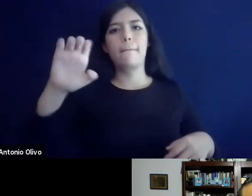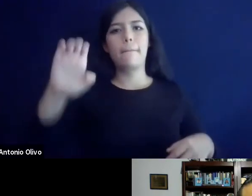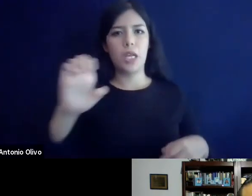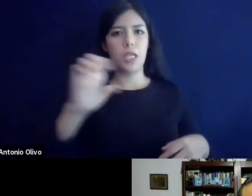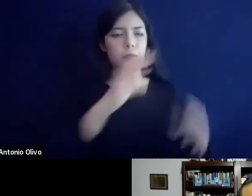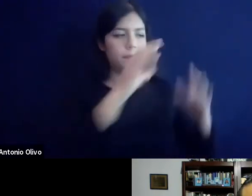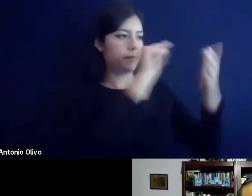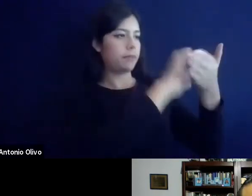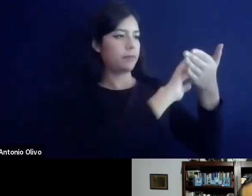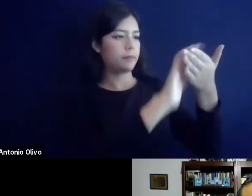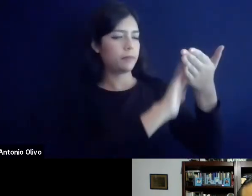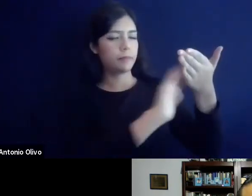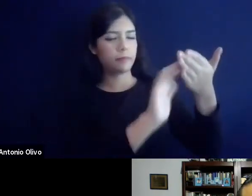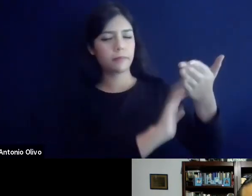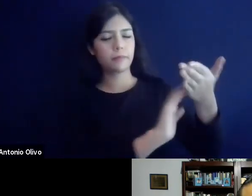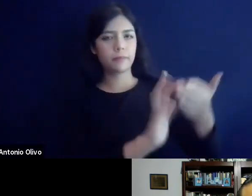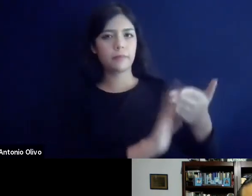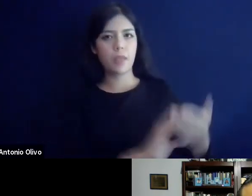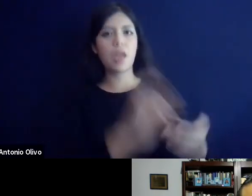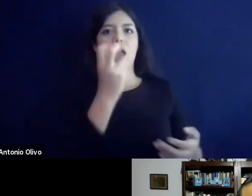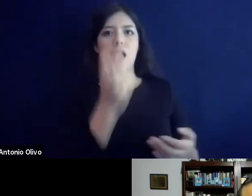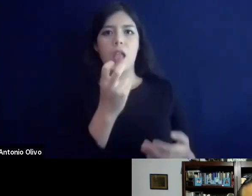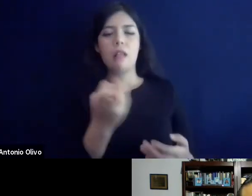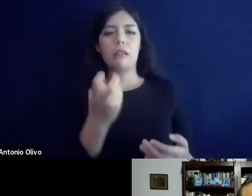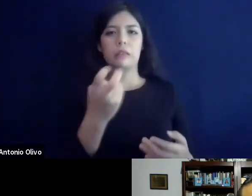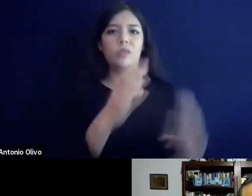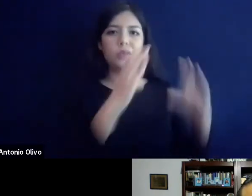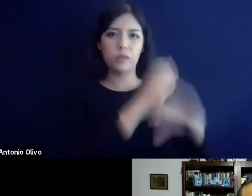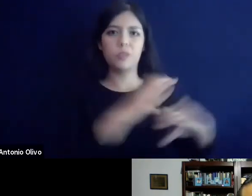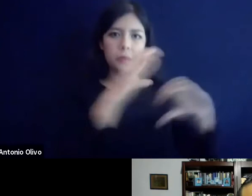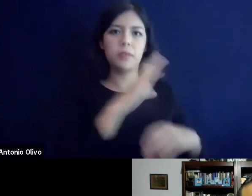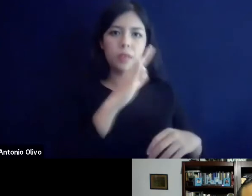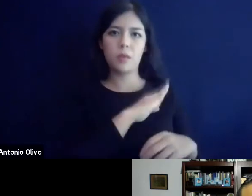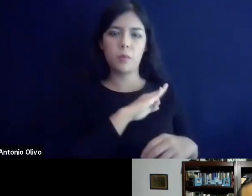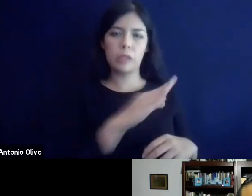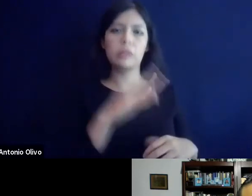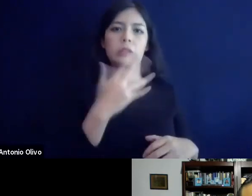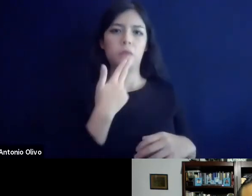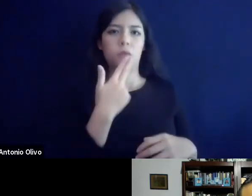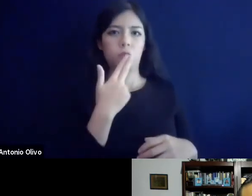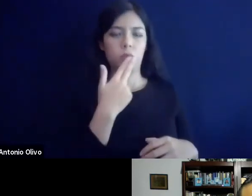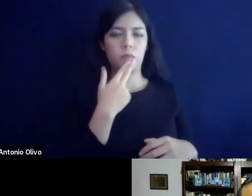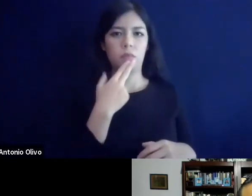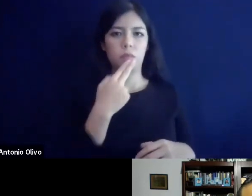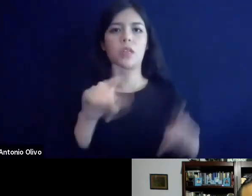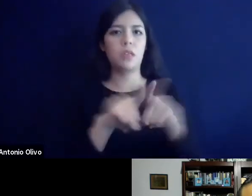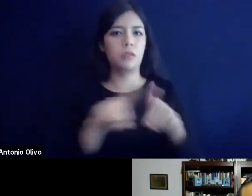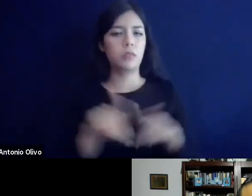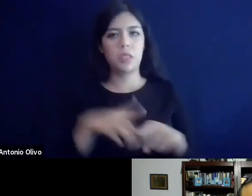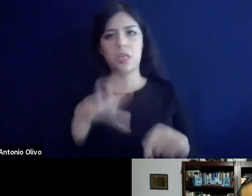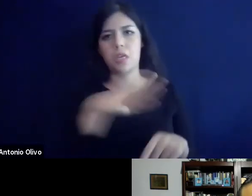y pasados por ese programa y se hacen en formato de Word, en algún